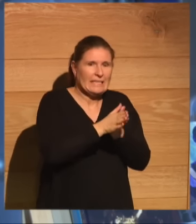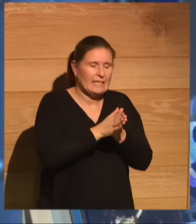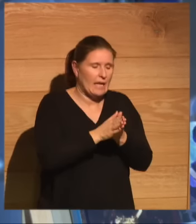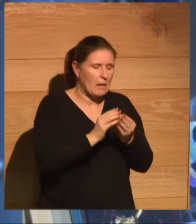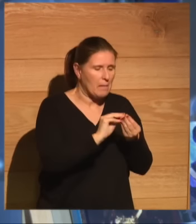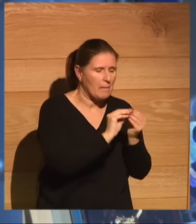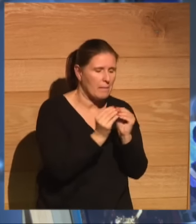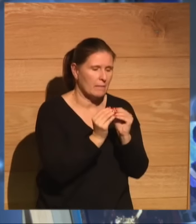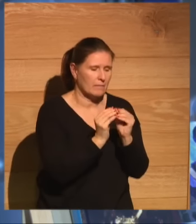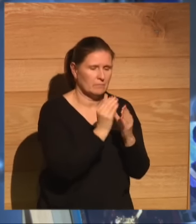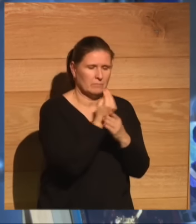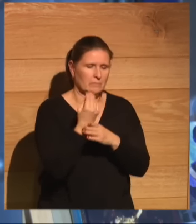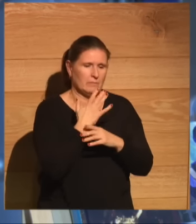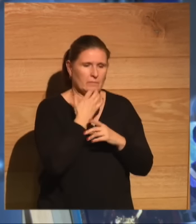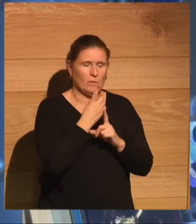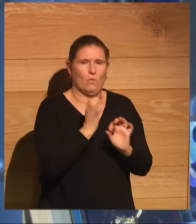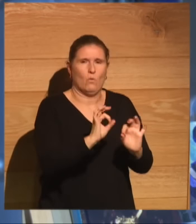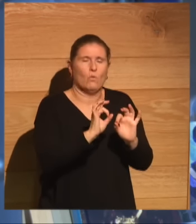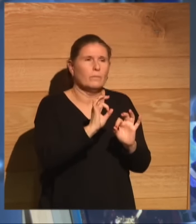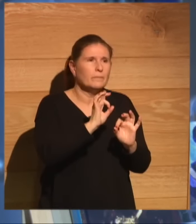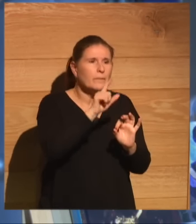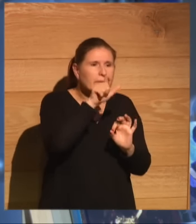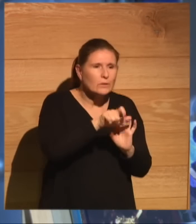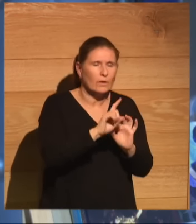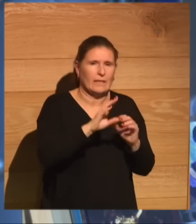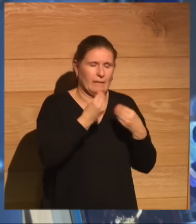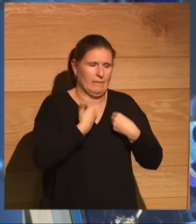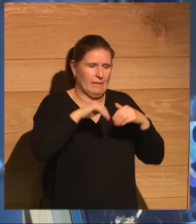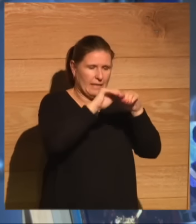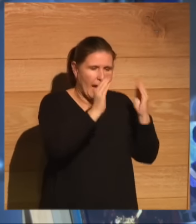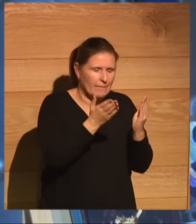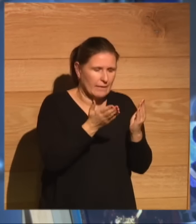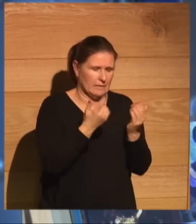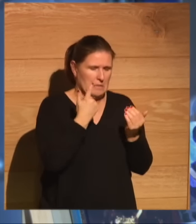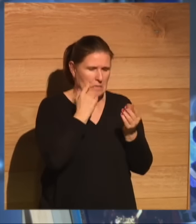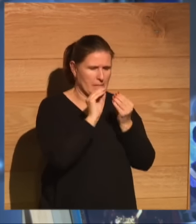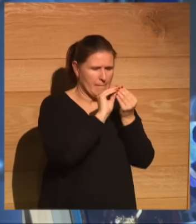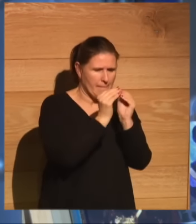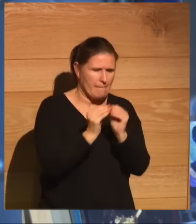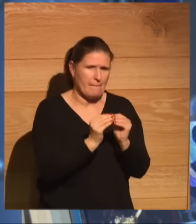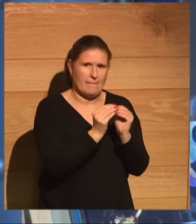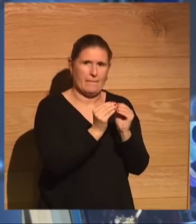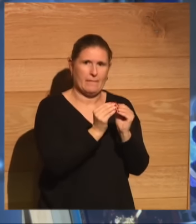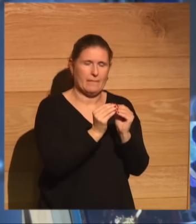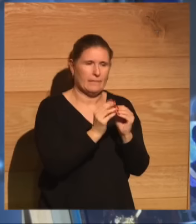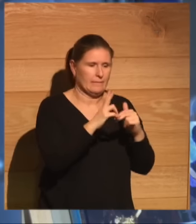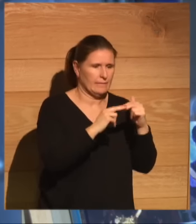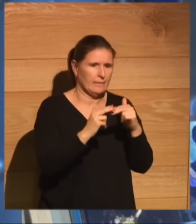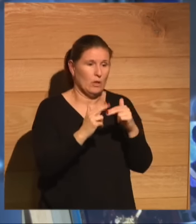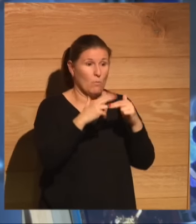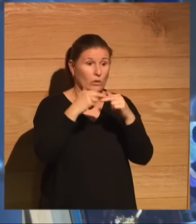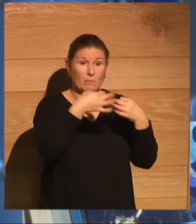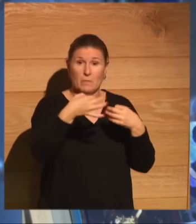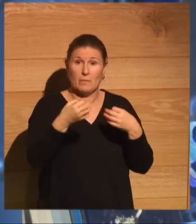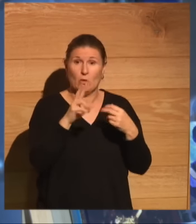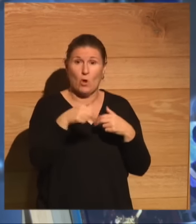algo. Hacen un hombre de las cavernas con muñequitos e intentan algo. Muchas veces eso ni siquiera está montado. Son como diferentes